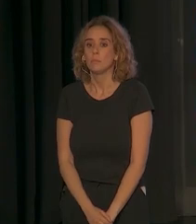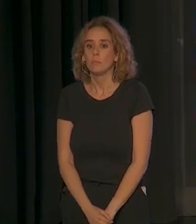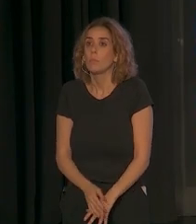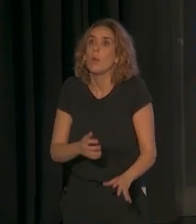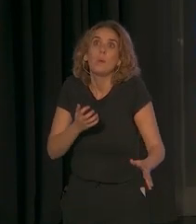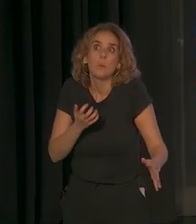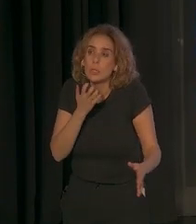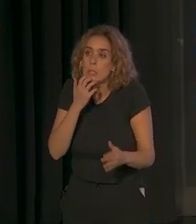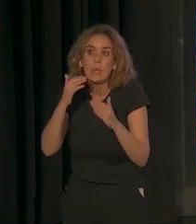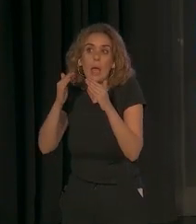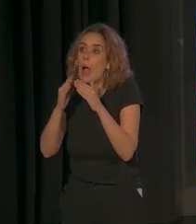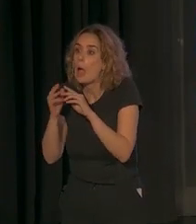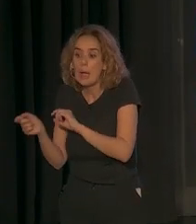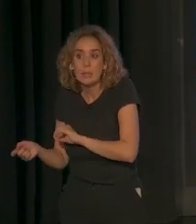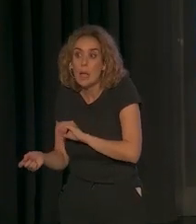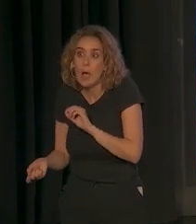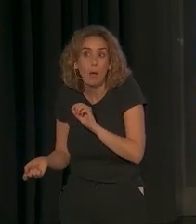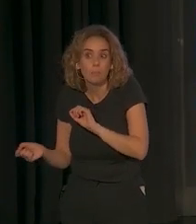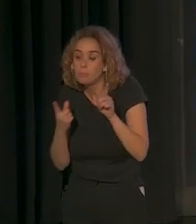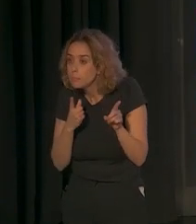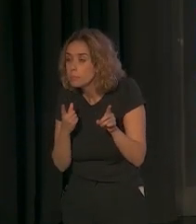por si volvía a casa o cuando volviese a casa.